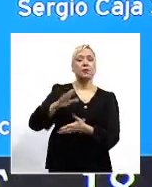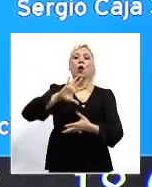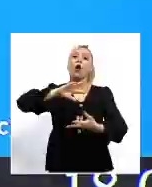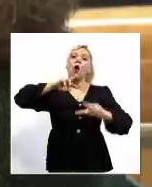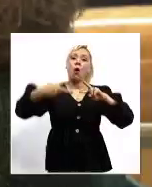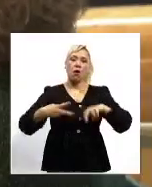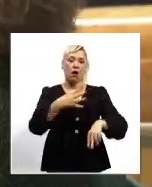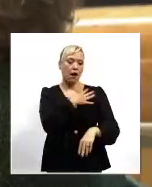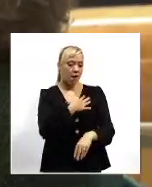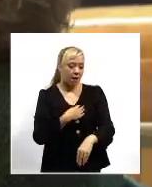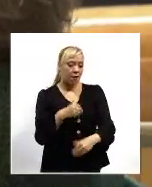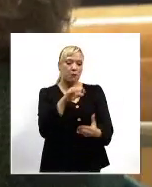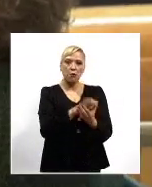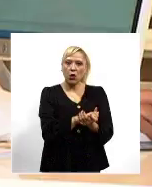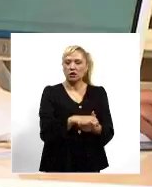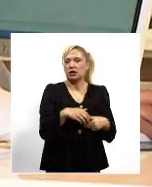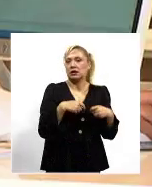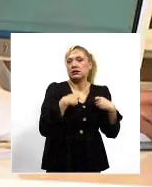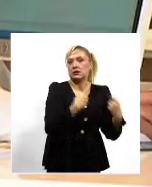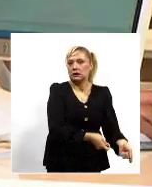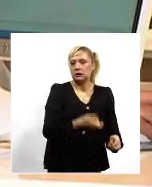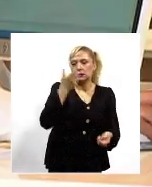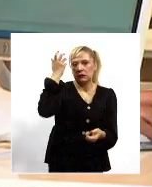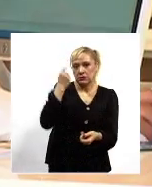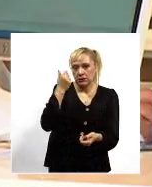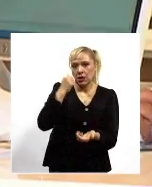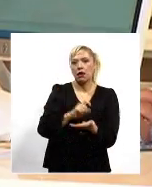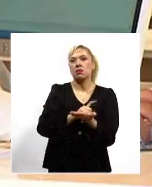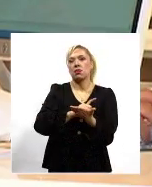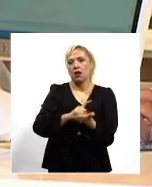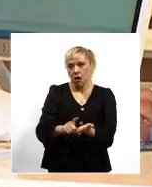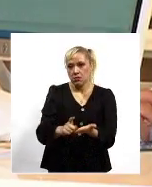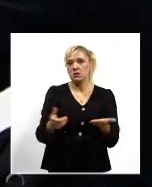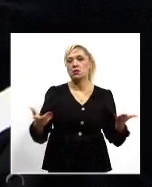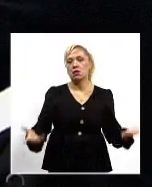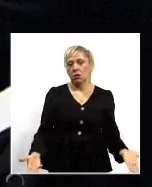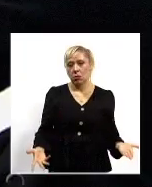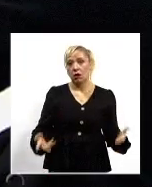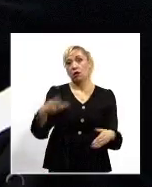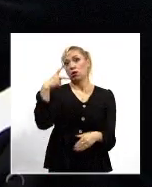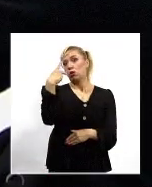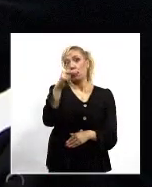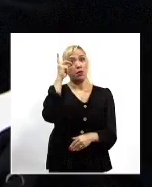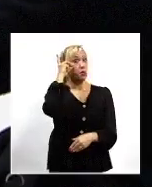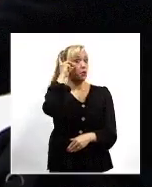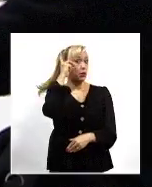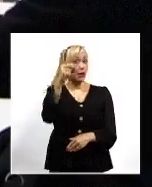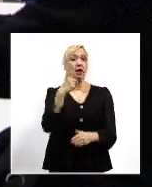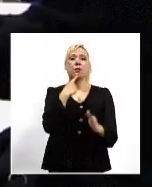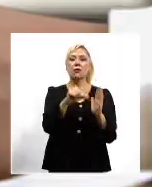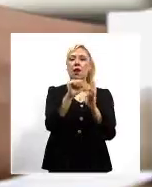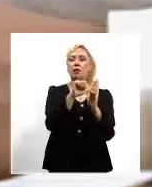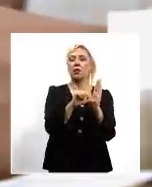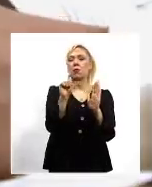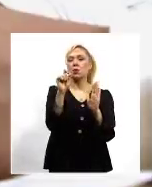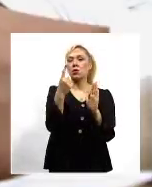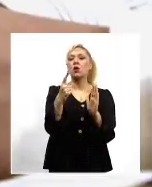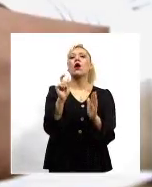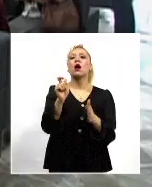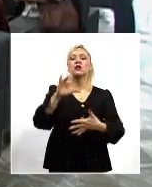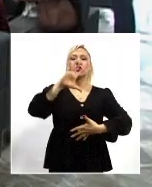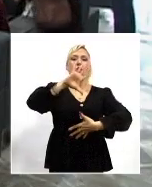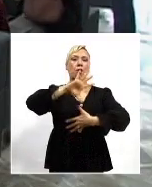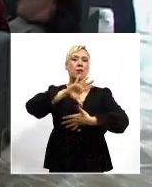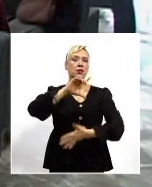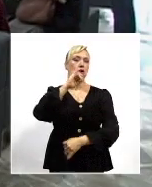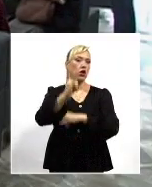fallecer, adquiriendo el derecho a una pensión, mismo que tiene efectos patrimoniales protegidos por el artículo 21 de la Convención Americana